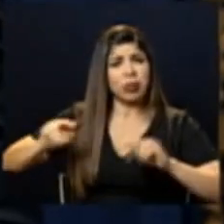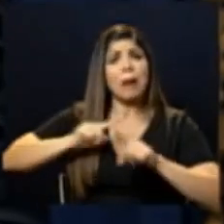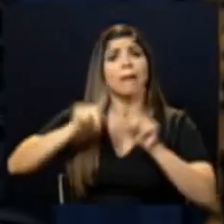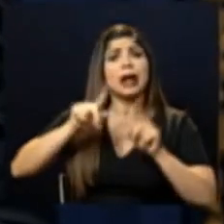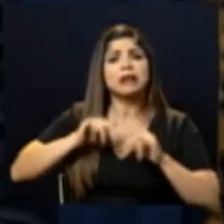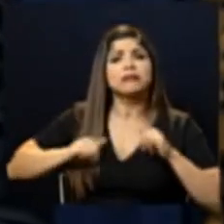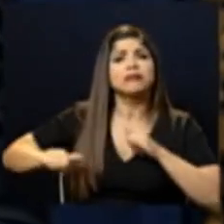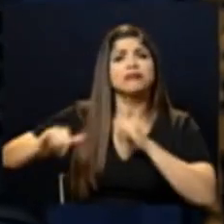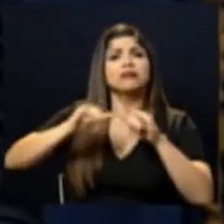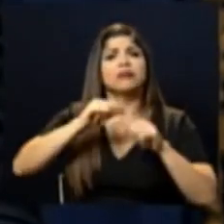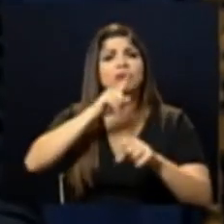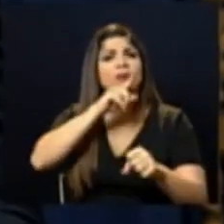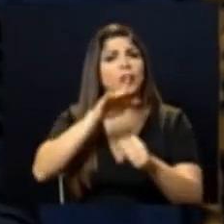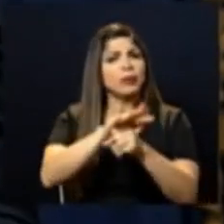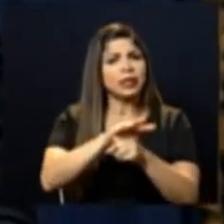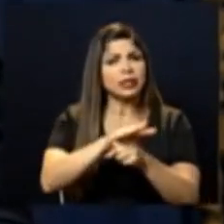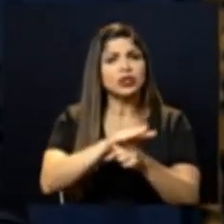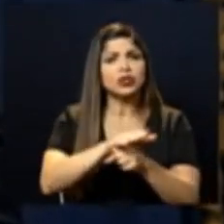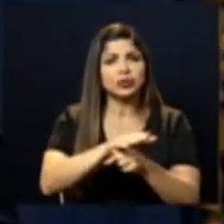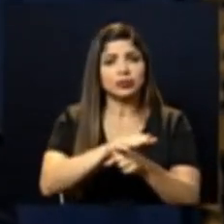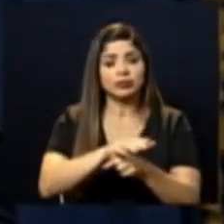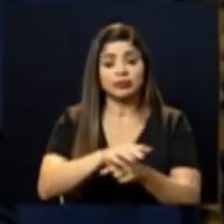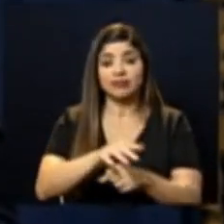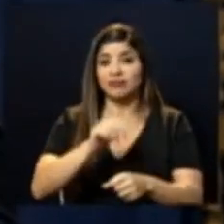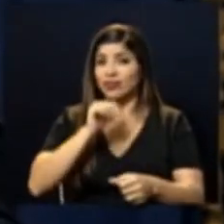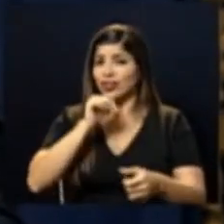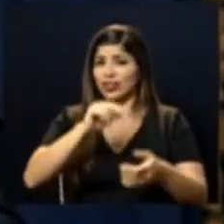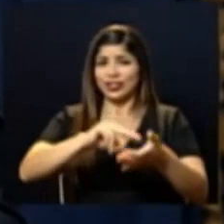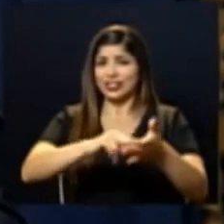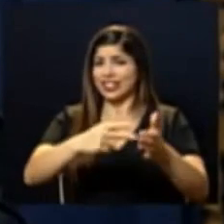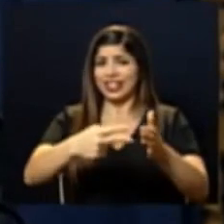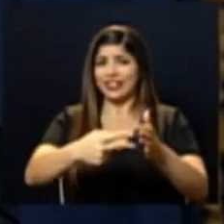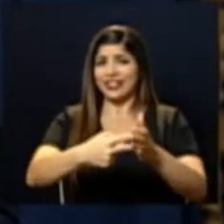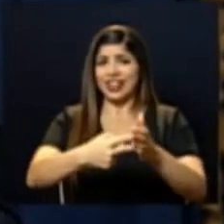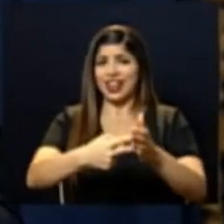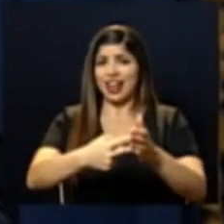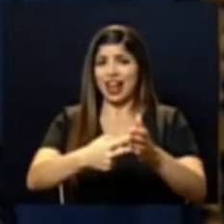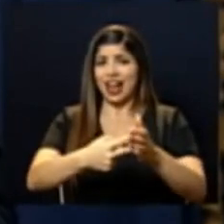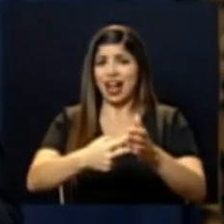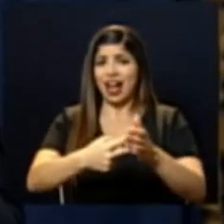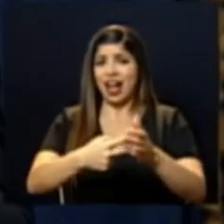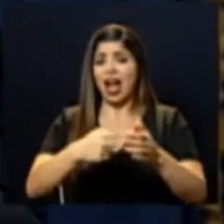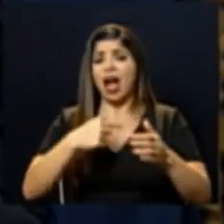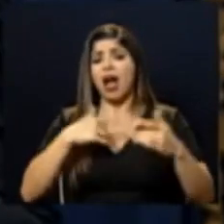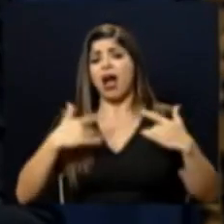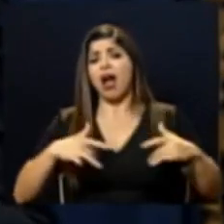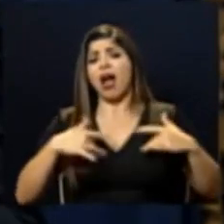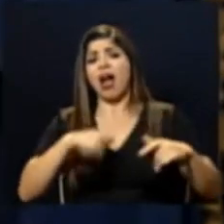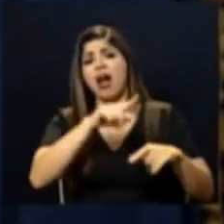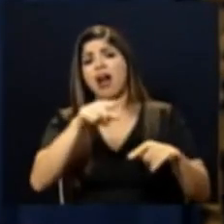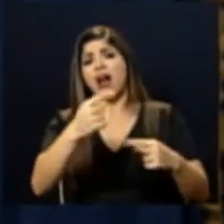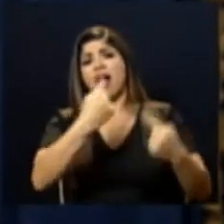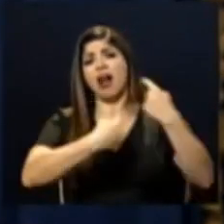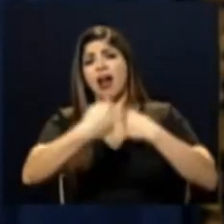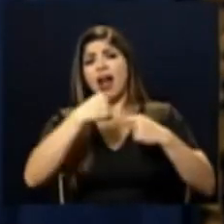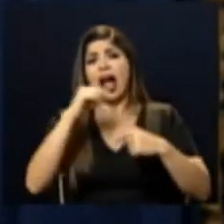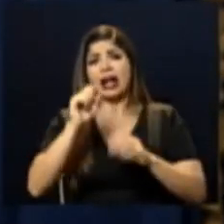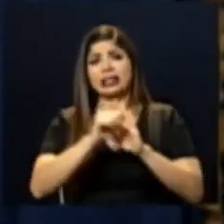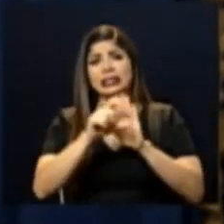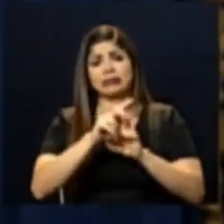comprometido. Esto no significa que espere evadir el control político de esta